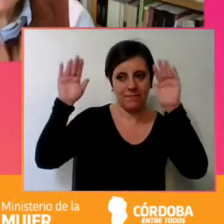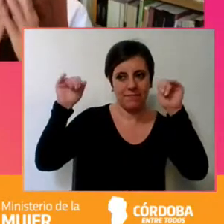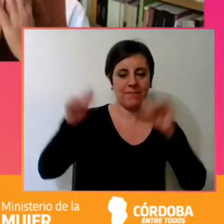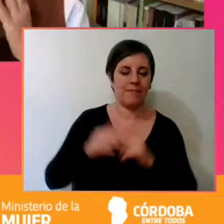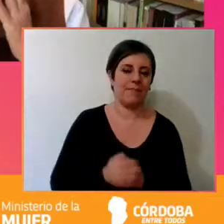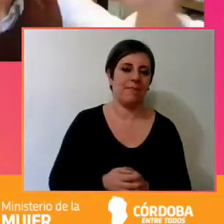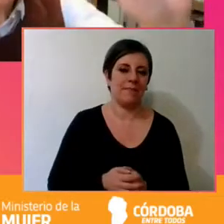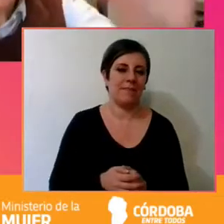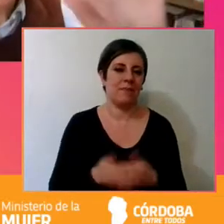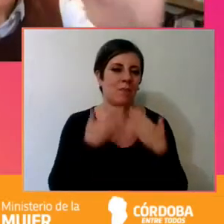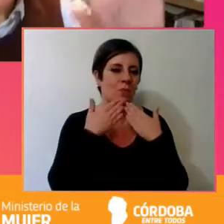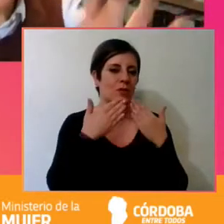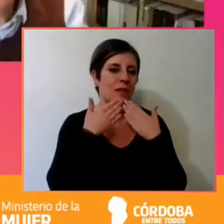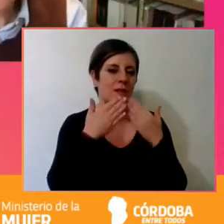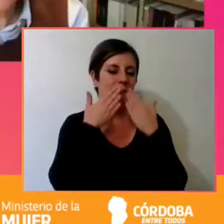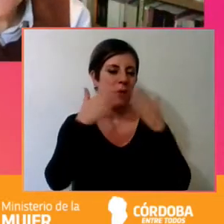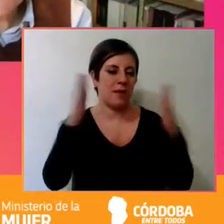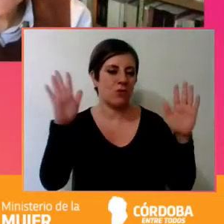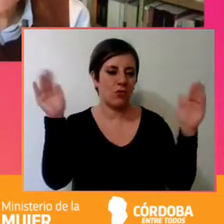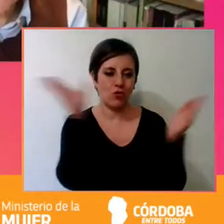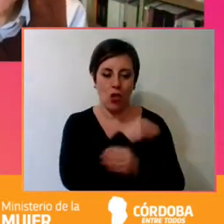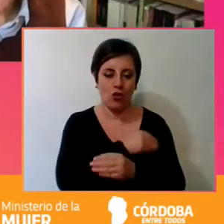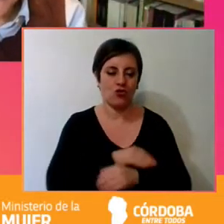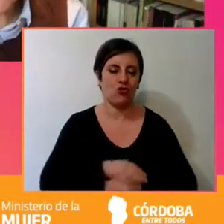Muchas gracias, un beso a todas y todos.